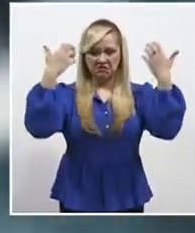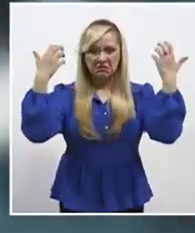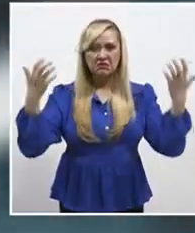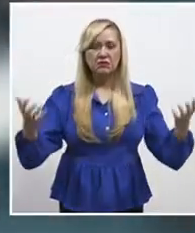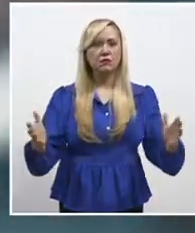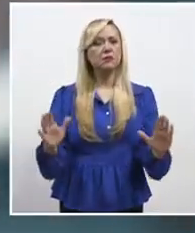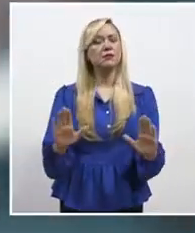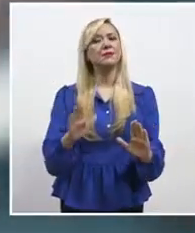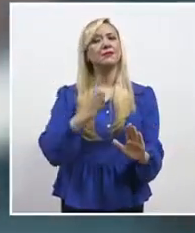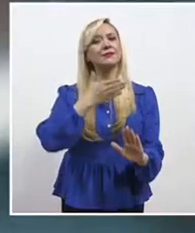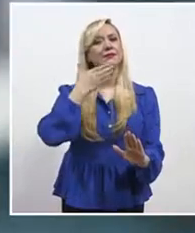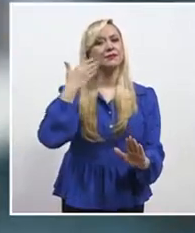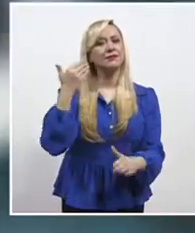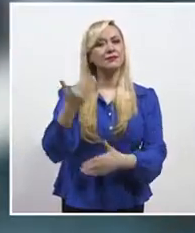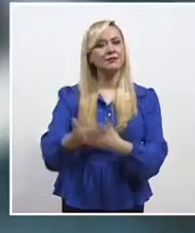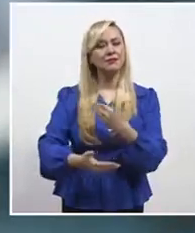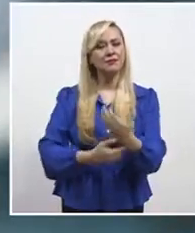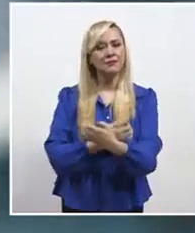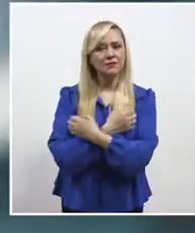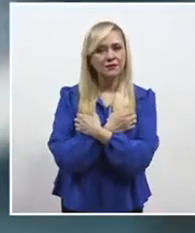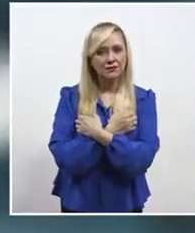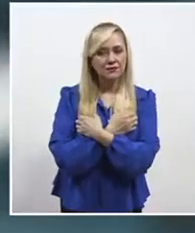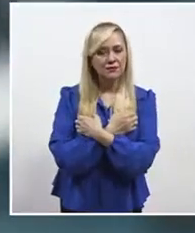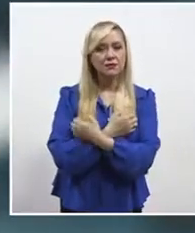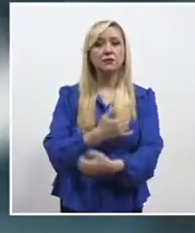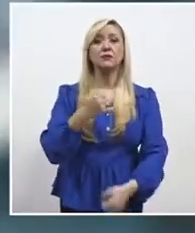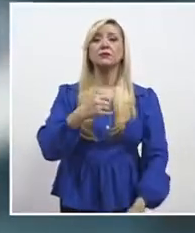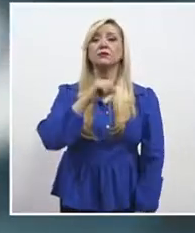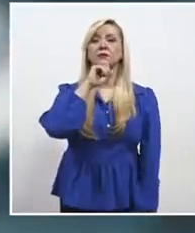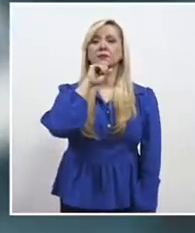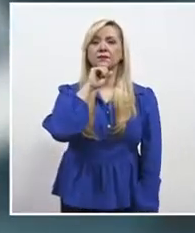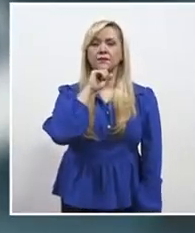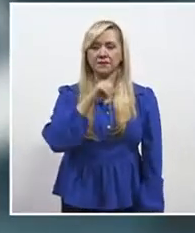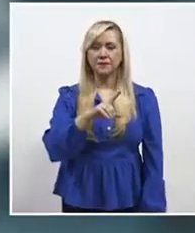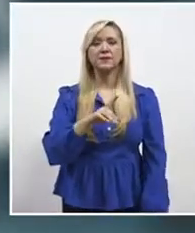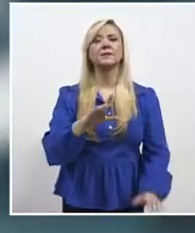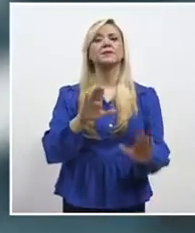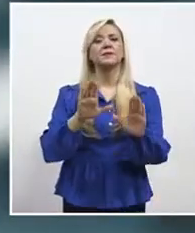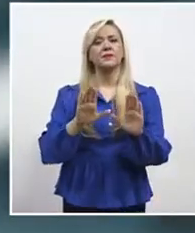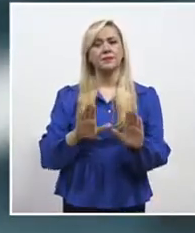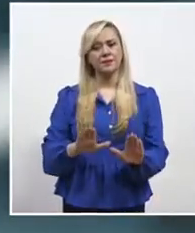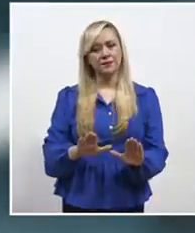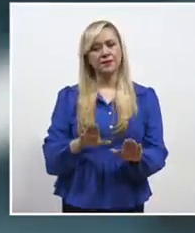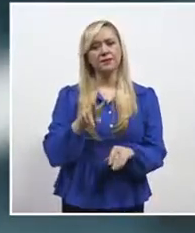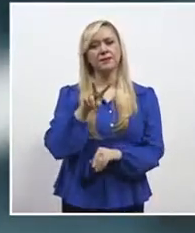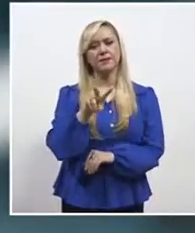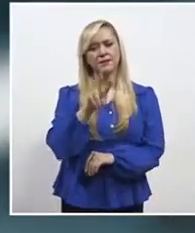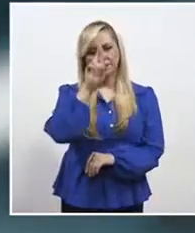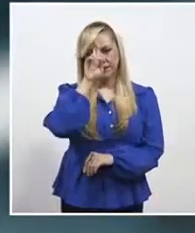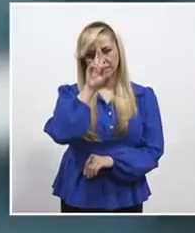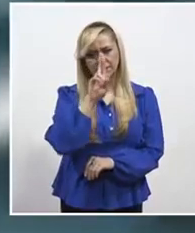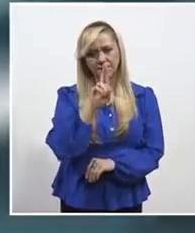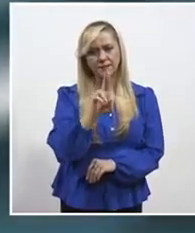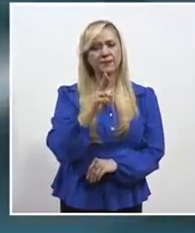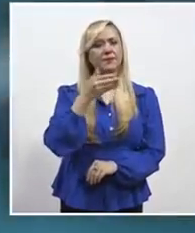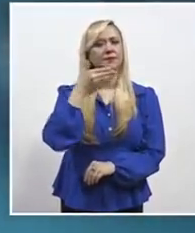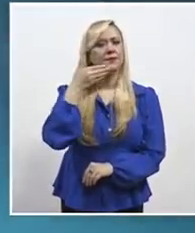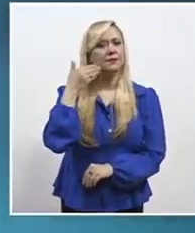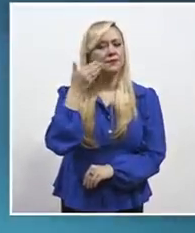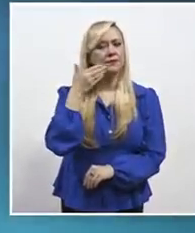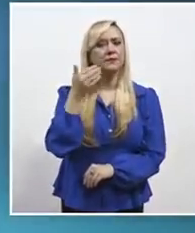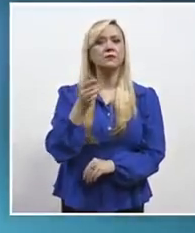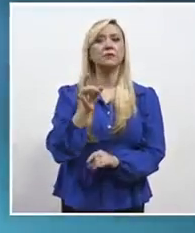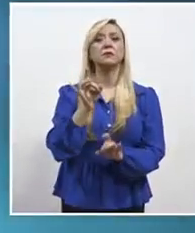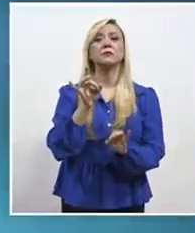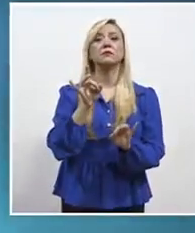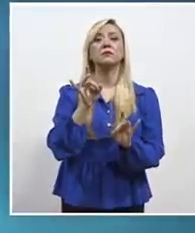cortés. Y de igual forma debemos ser tolerantes, por virtud de la cortesía, en cuanto a los